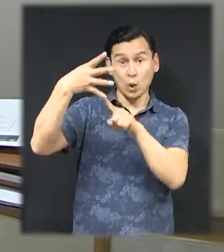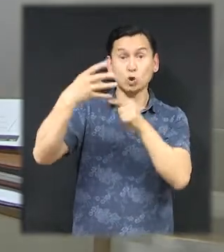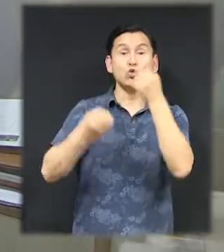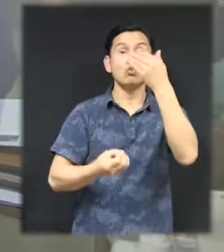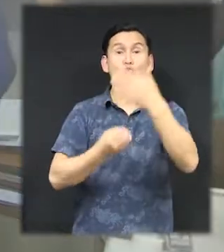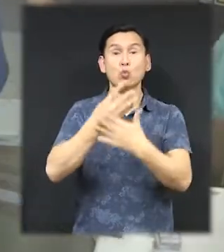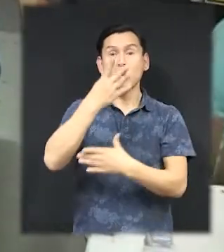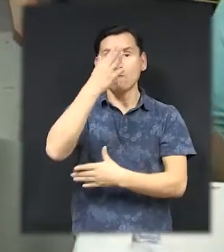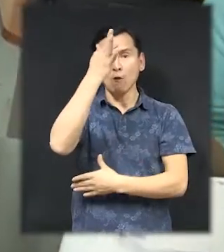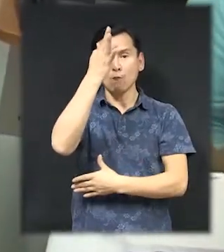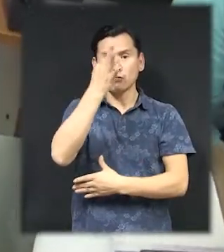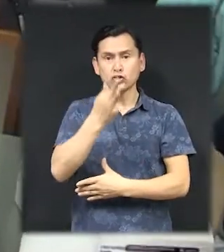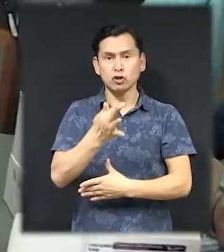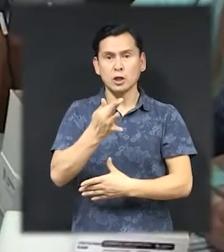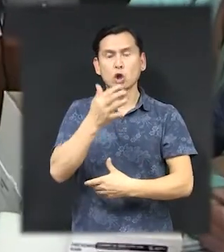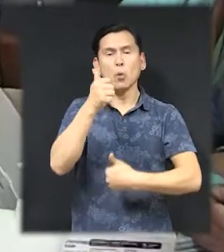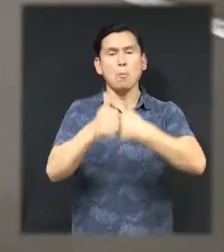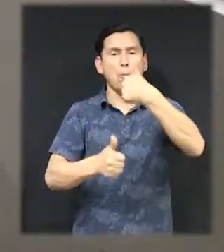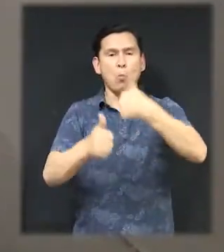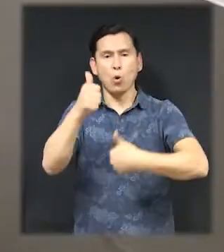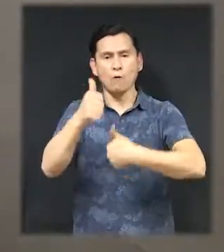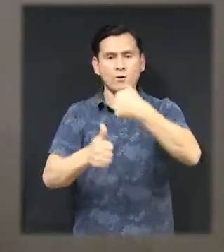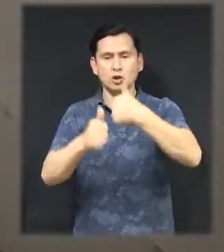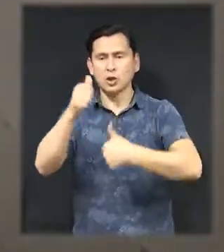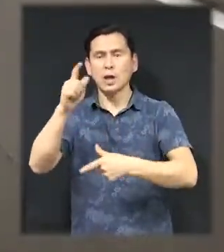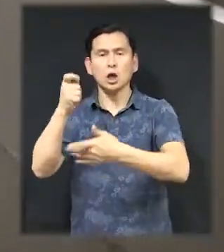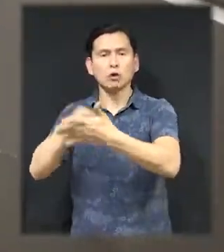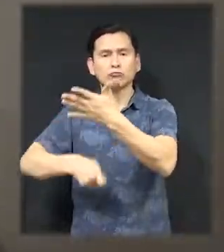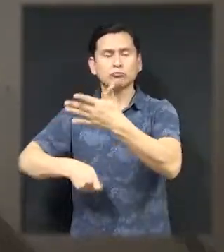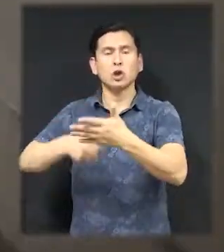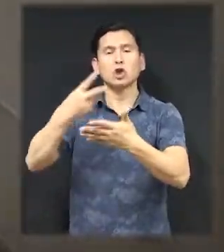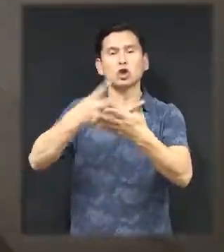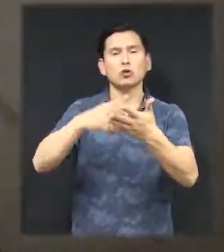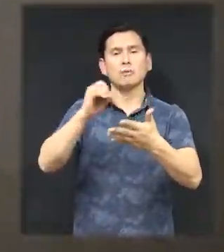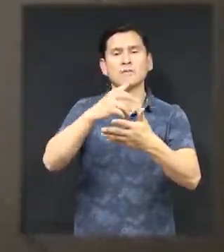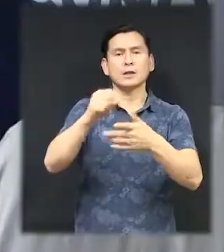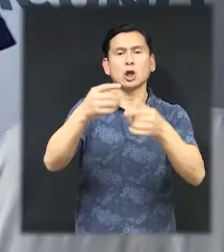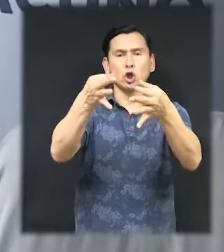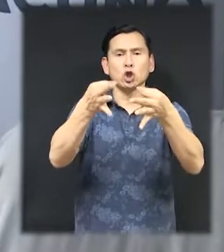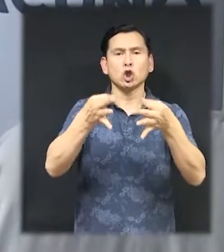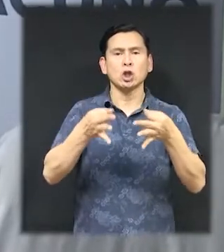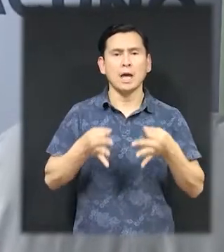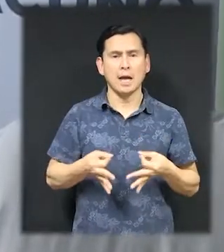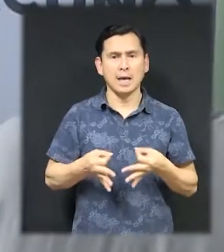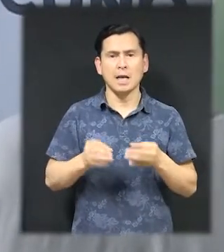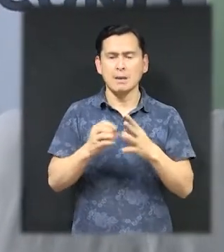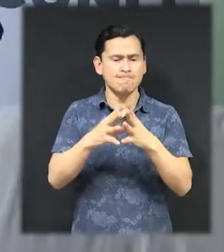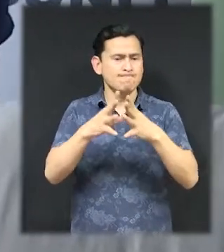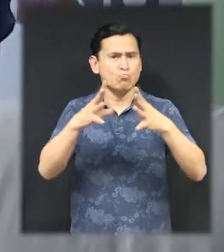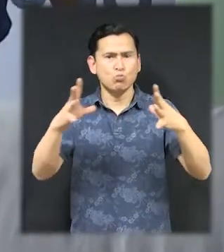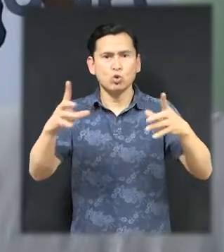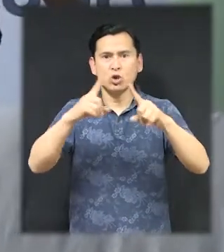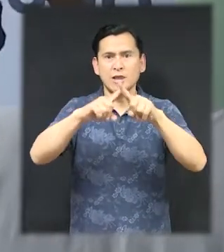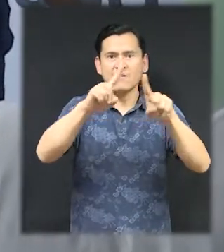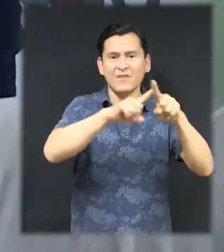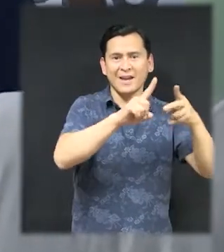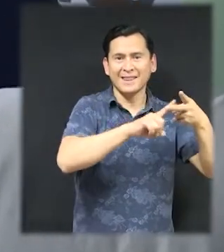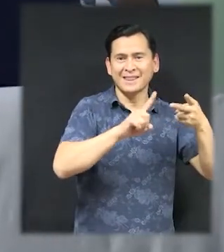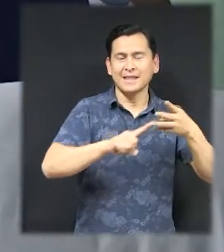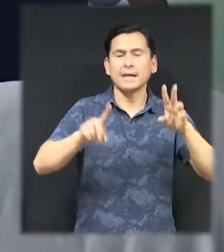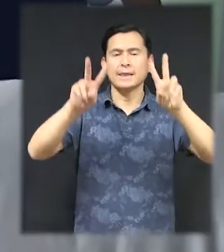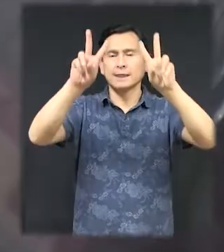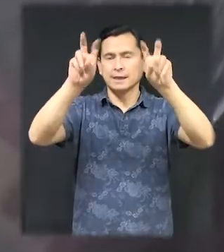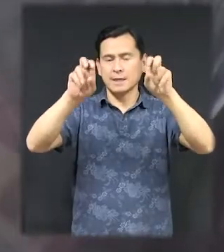funcionarios, y a la fecha nuestro avance es tremendamente significativo, teniendo al día de hoy un total